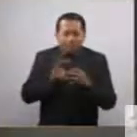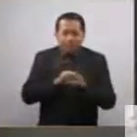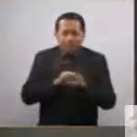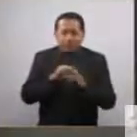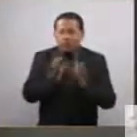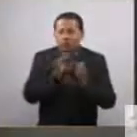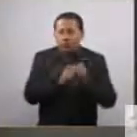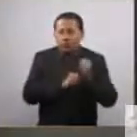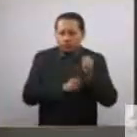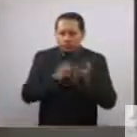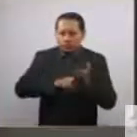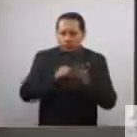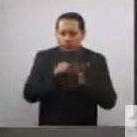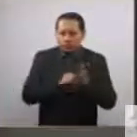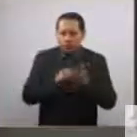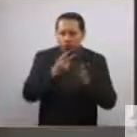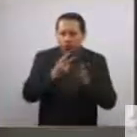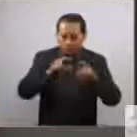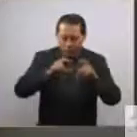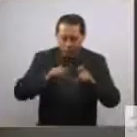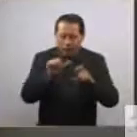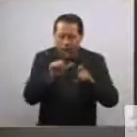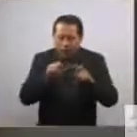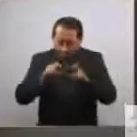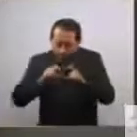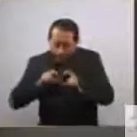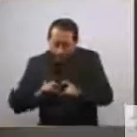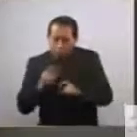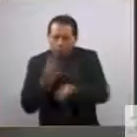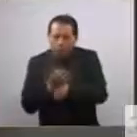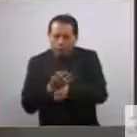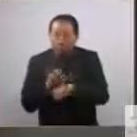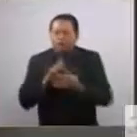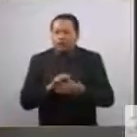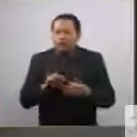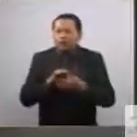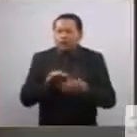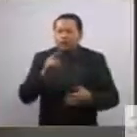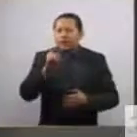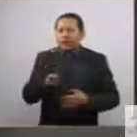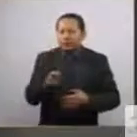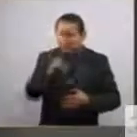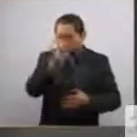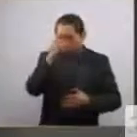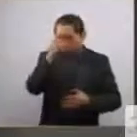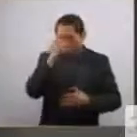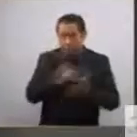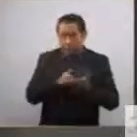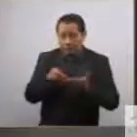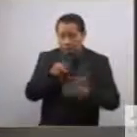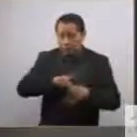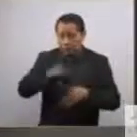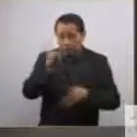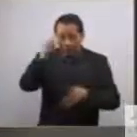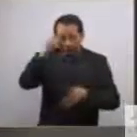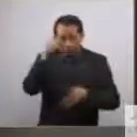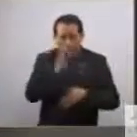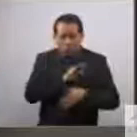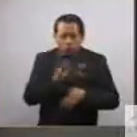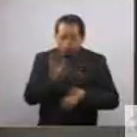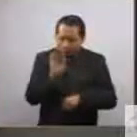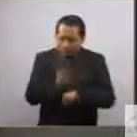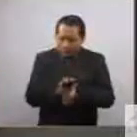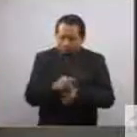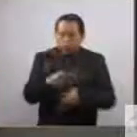Constitución Política, en su artículo 2, apartado A, fracción cuarta, reconoce el derecho de los pueblos indígenas a preservar y enriquecer